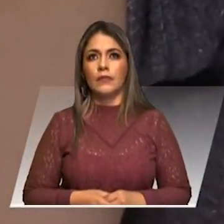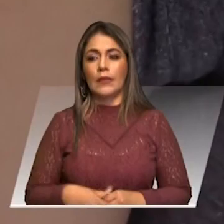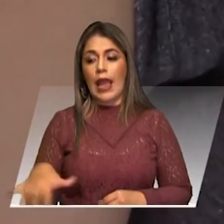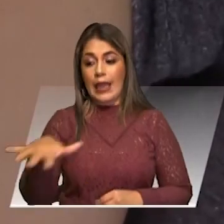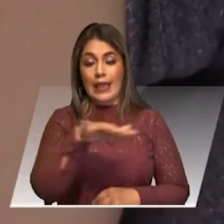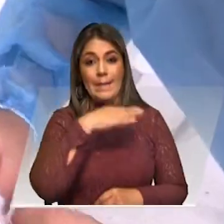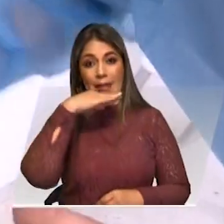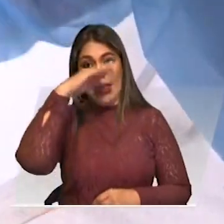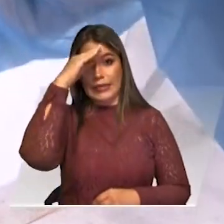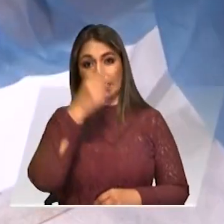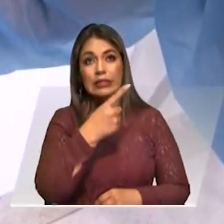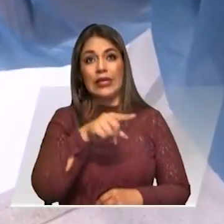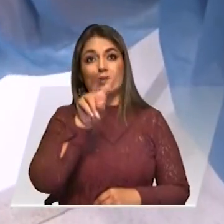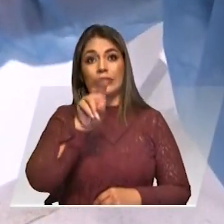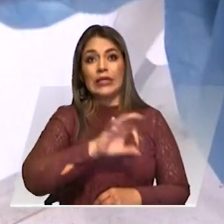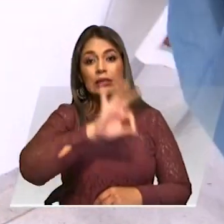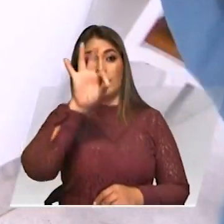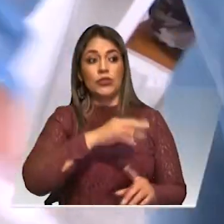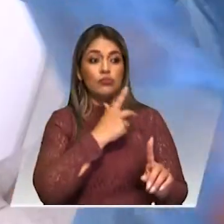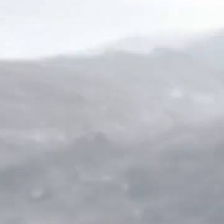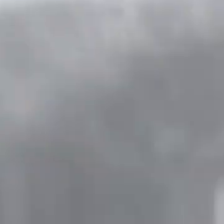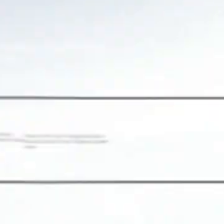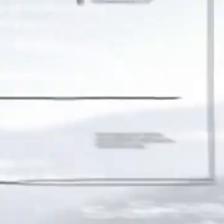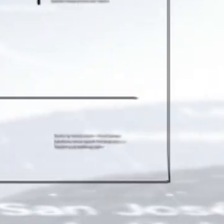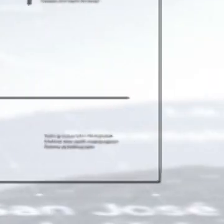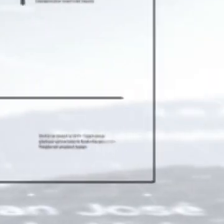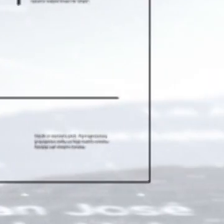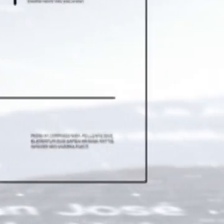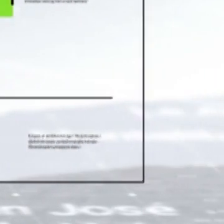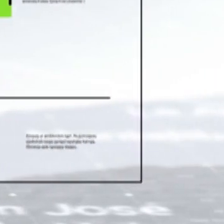17 por ciento en la vacunación total de la población